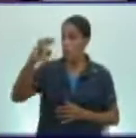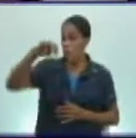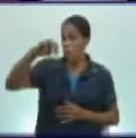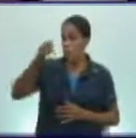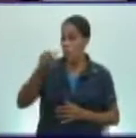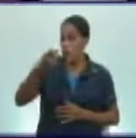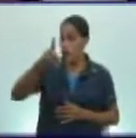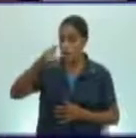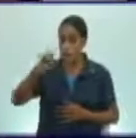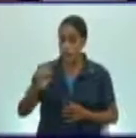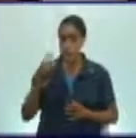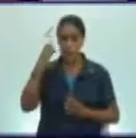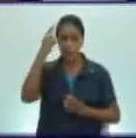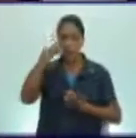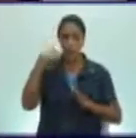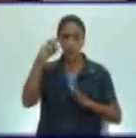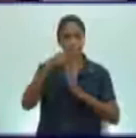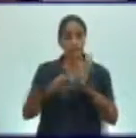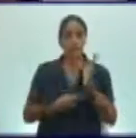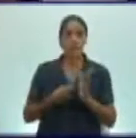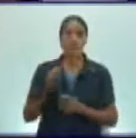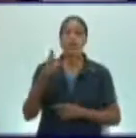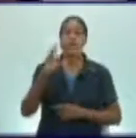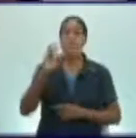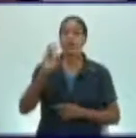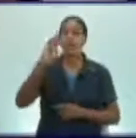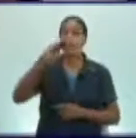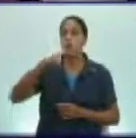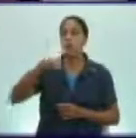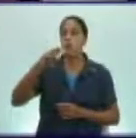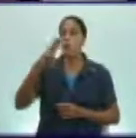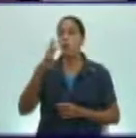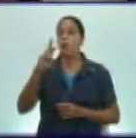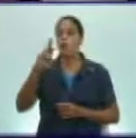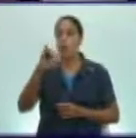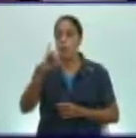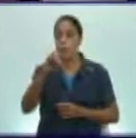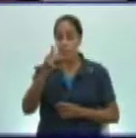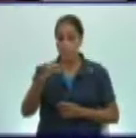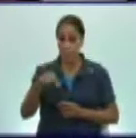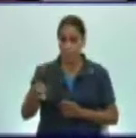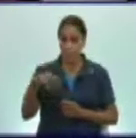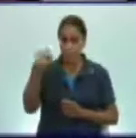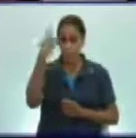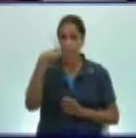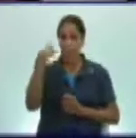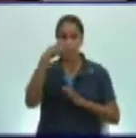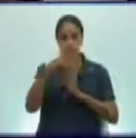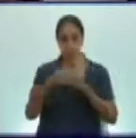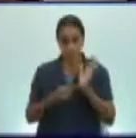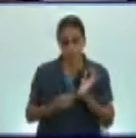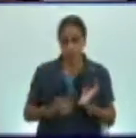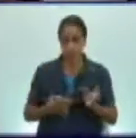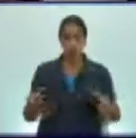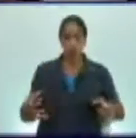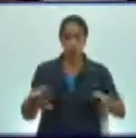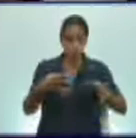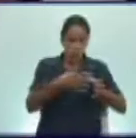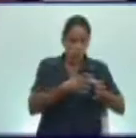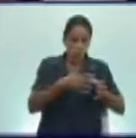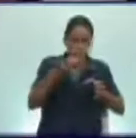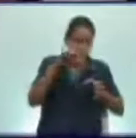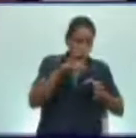características esenciales de los anélidos y hemos visto también las características generales y los grupos que